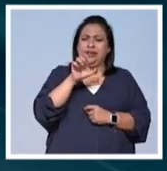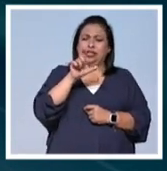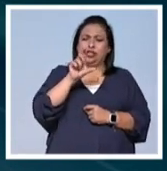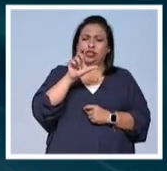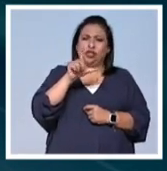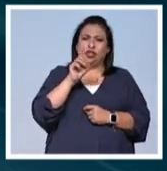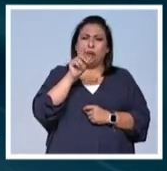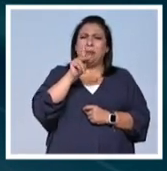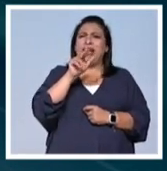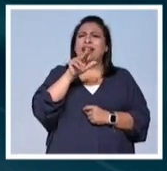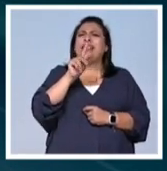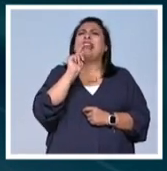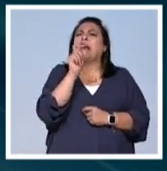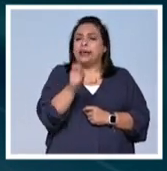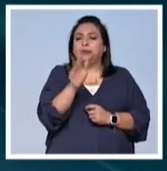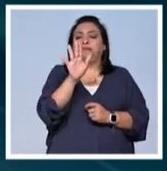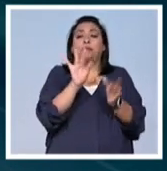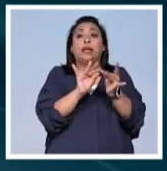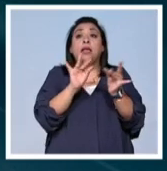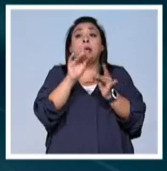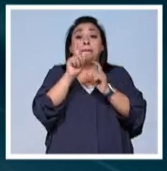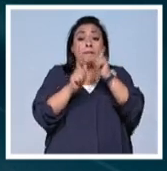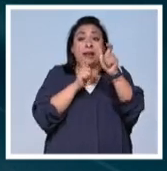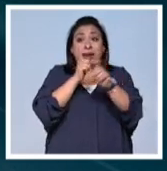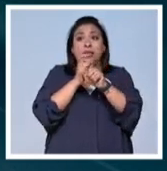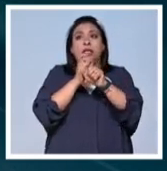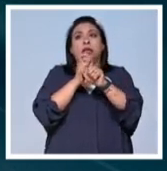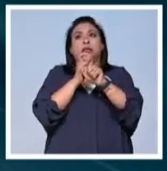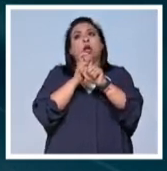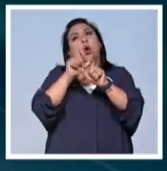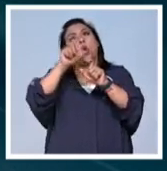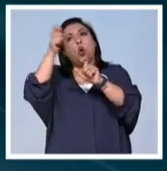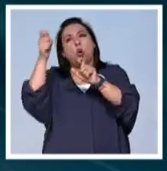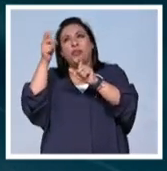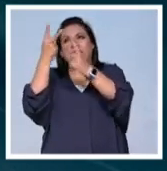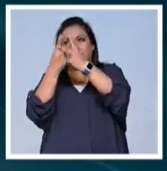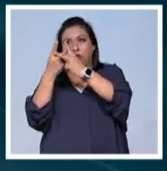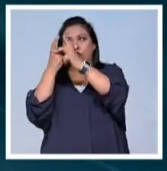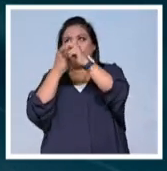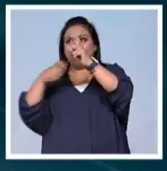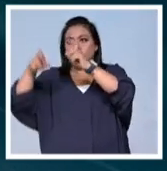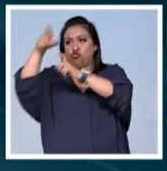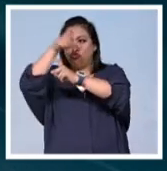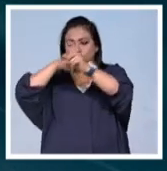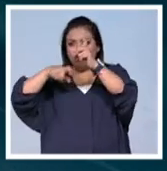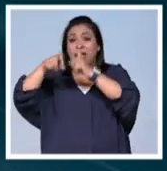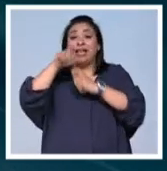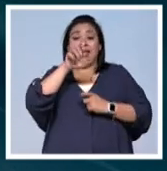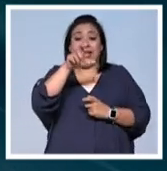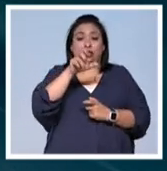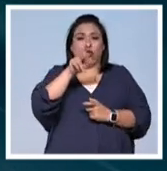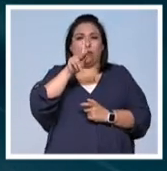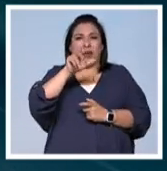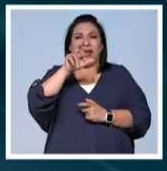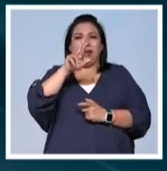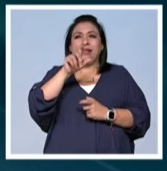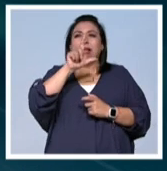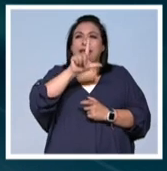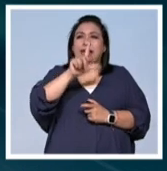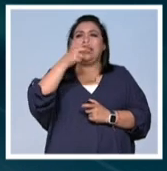resulta que los exoplanetas son planetas que orbitan alrededor de otras estrellas Ahora sí el exoplaneta